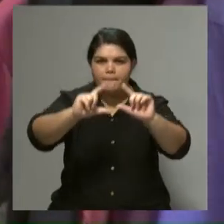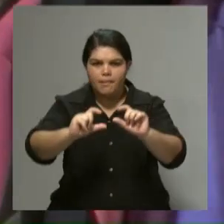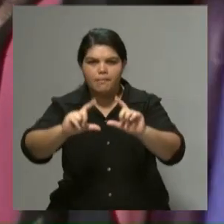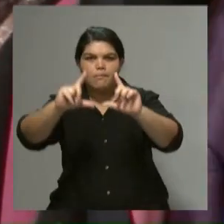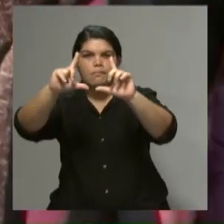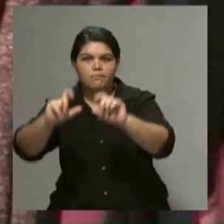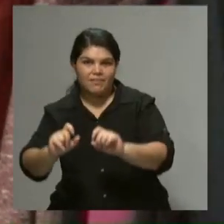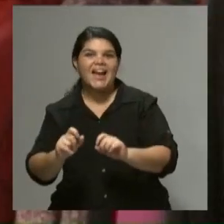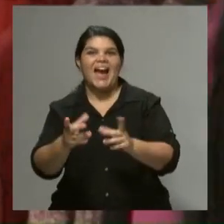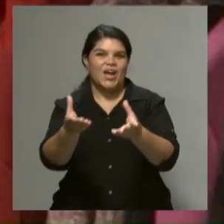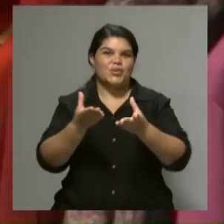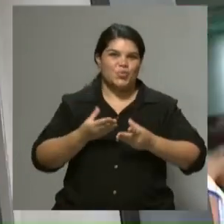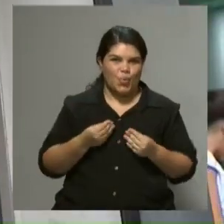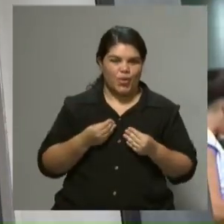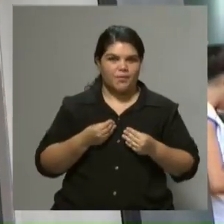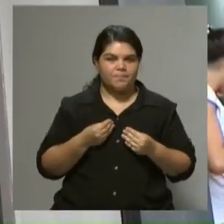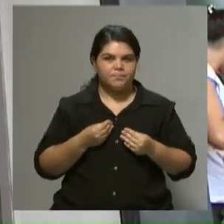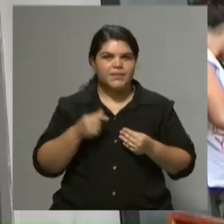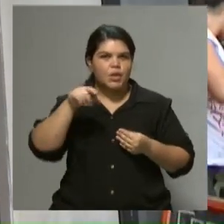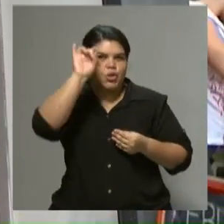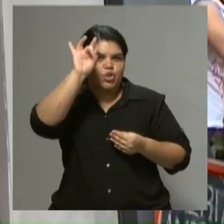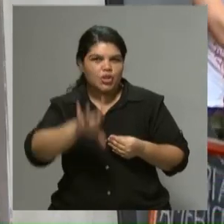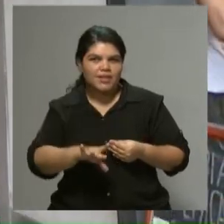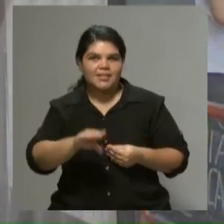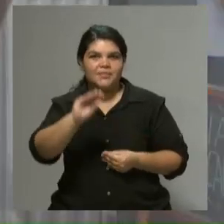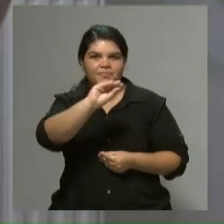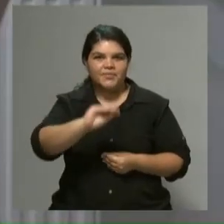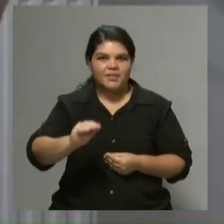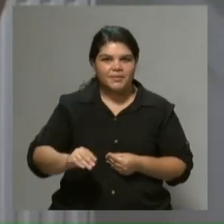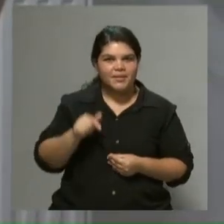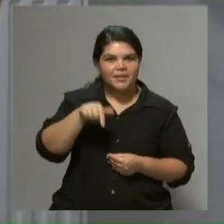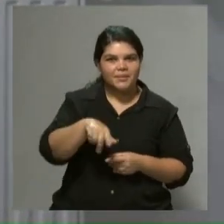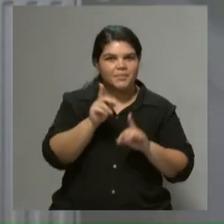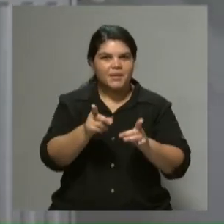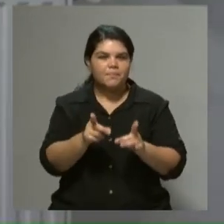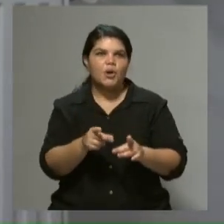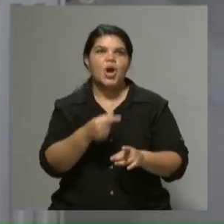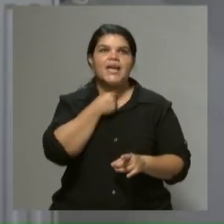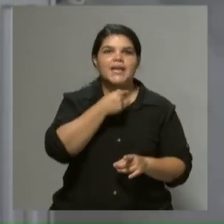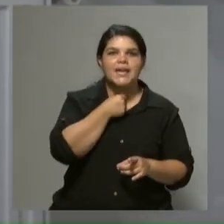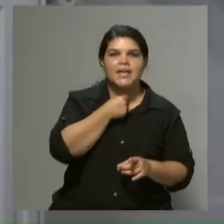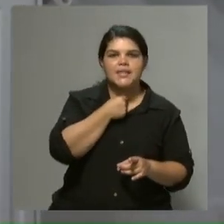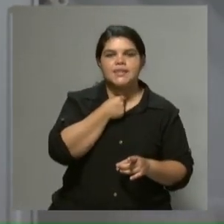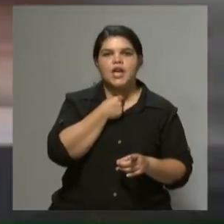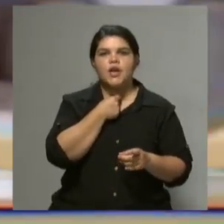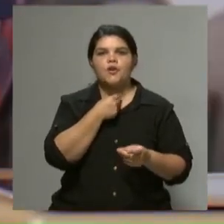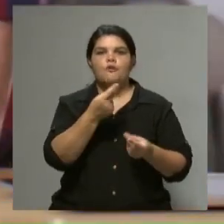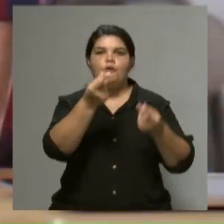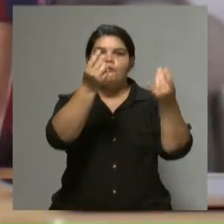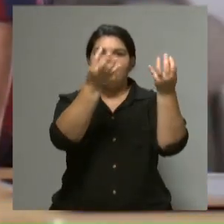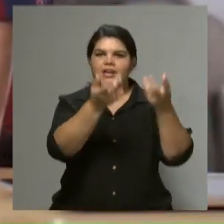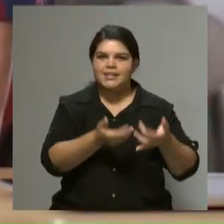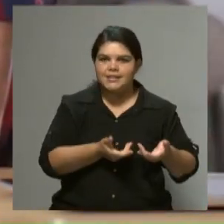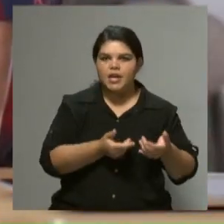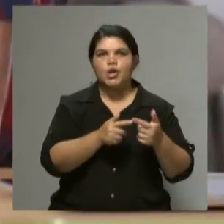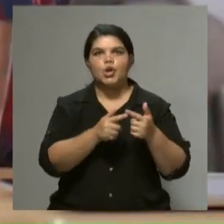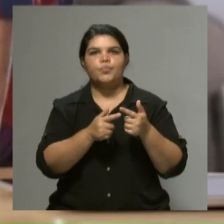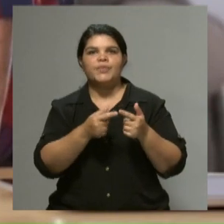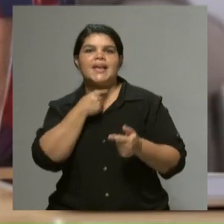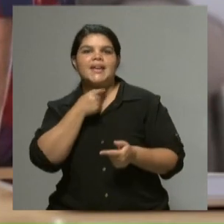ahí de administrativos, sino estamos hablando de gerentes financieros, gerentes de producción, también